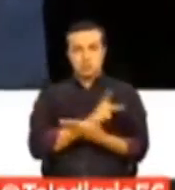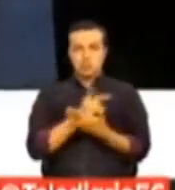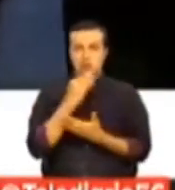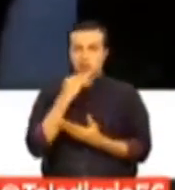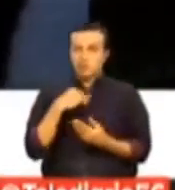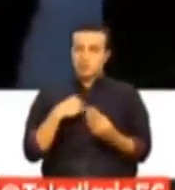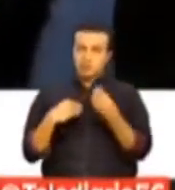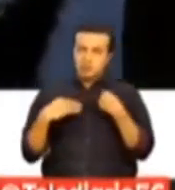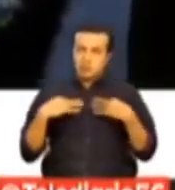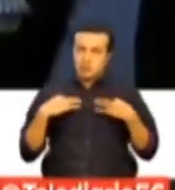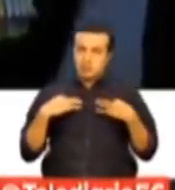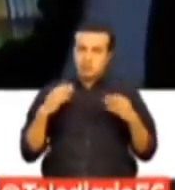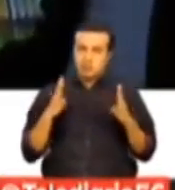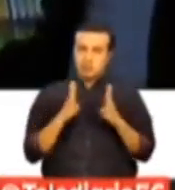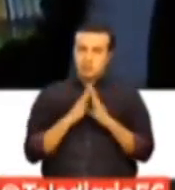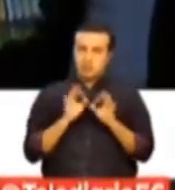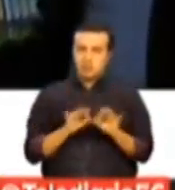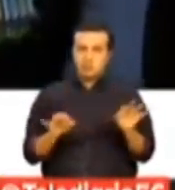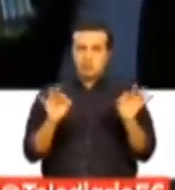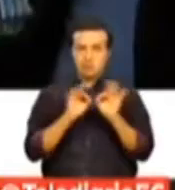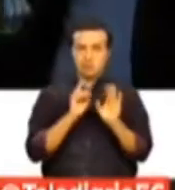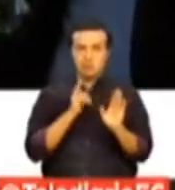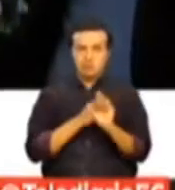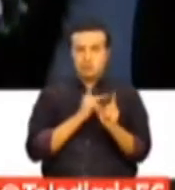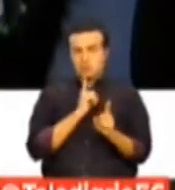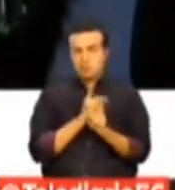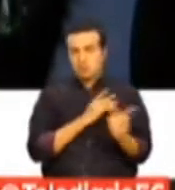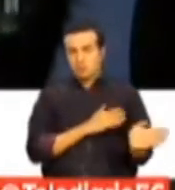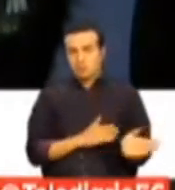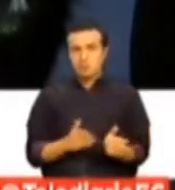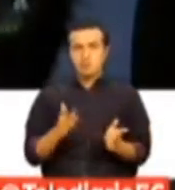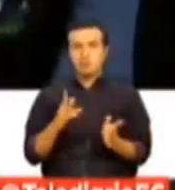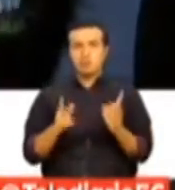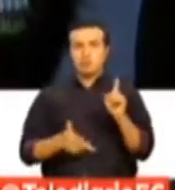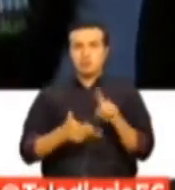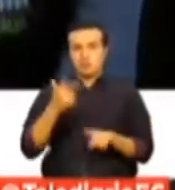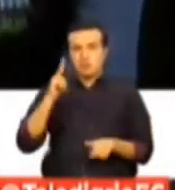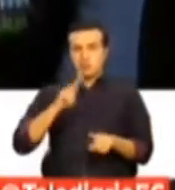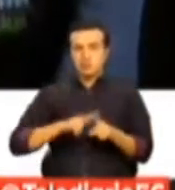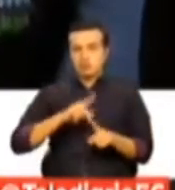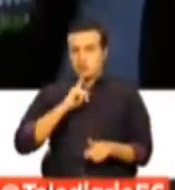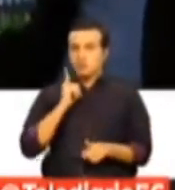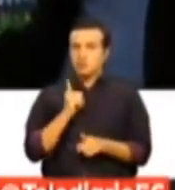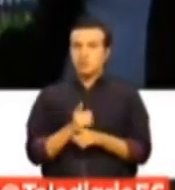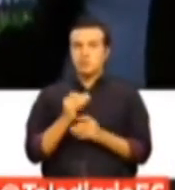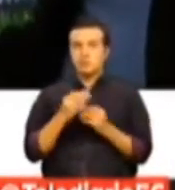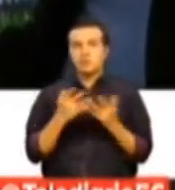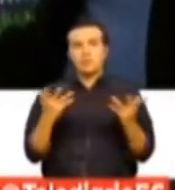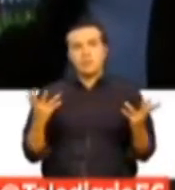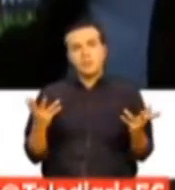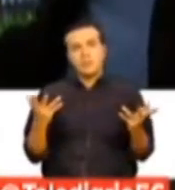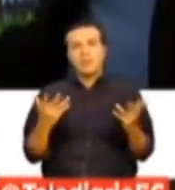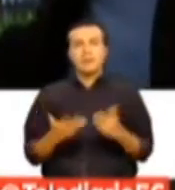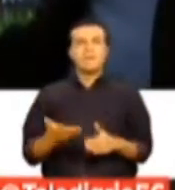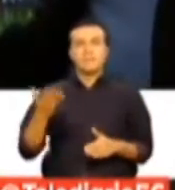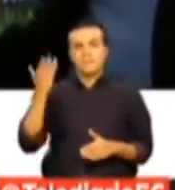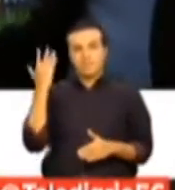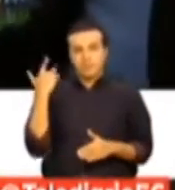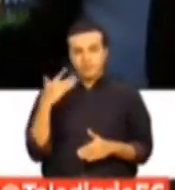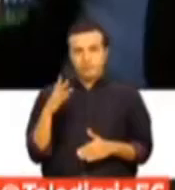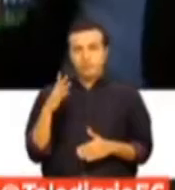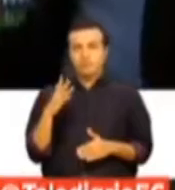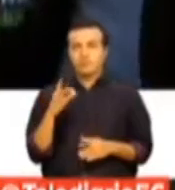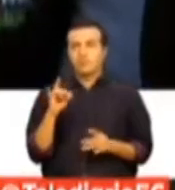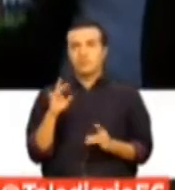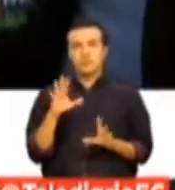convocado para un evento tan importante. Es nuestra tercera vez, como decías vos. La vez anterior no tuvimos